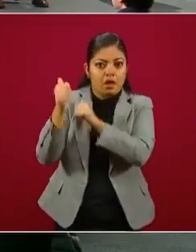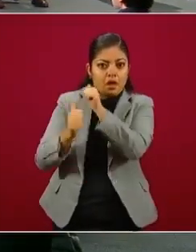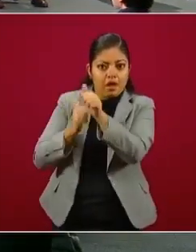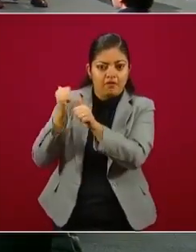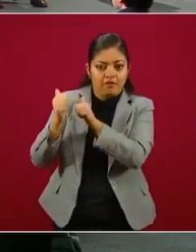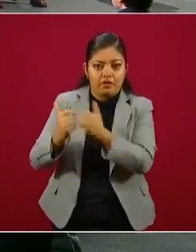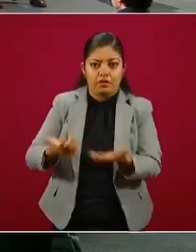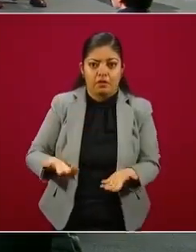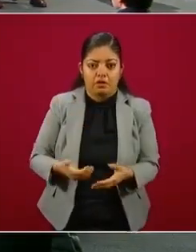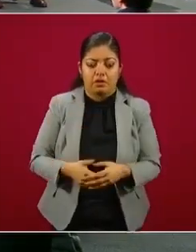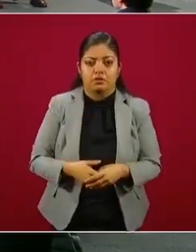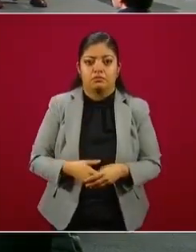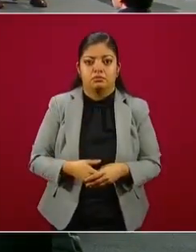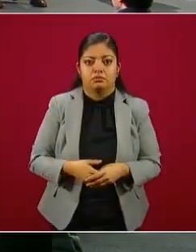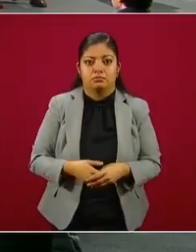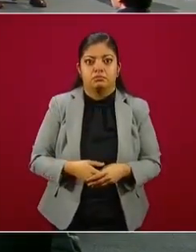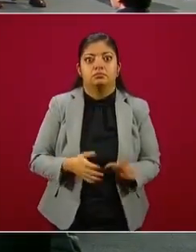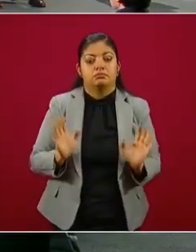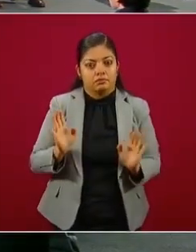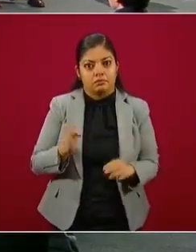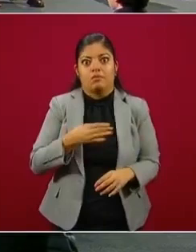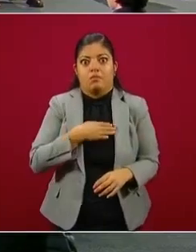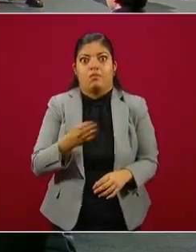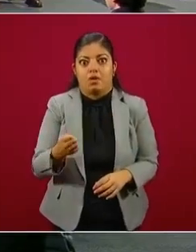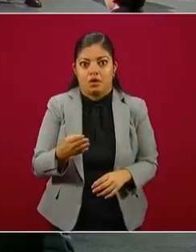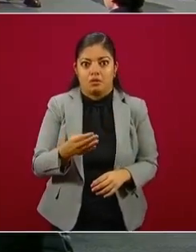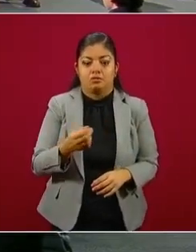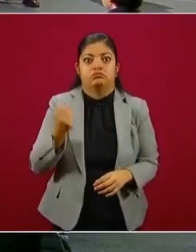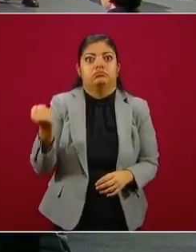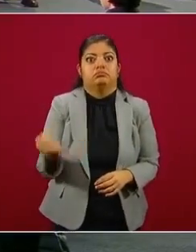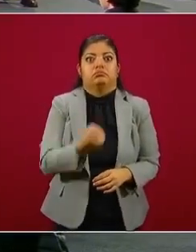afortunadamente no ha pegado